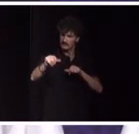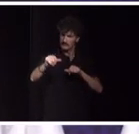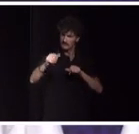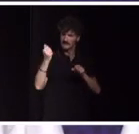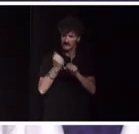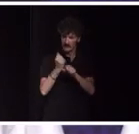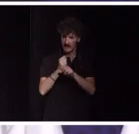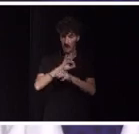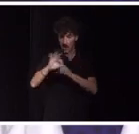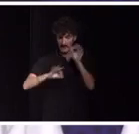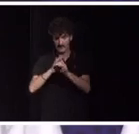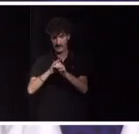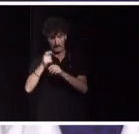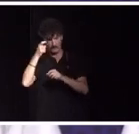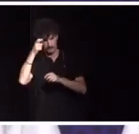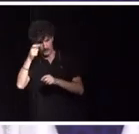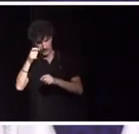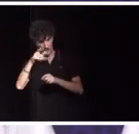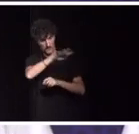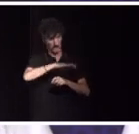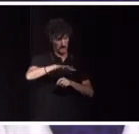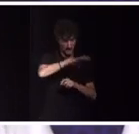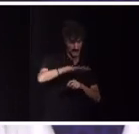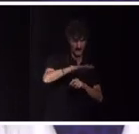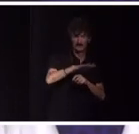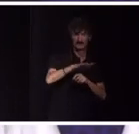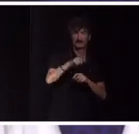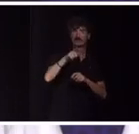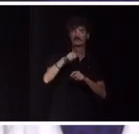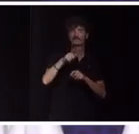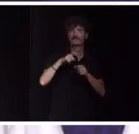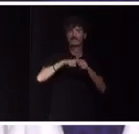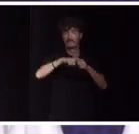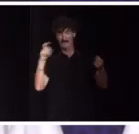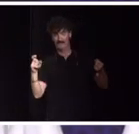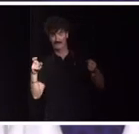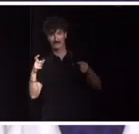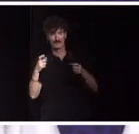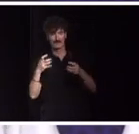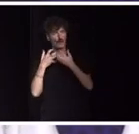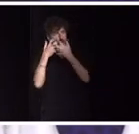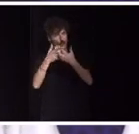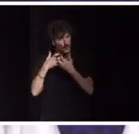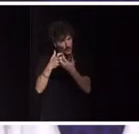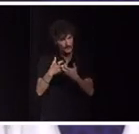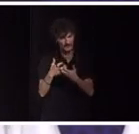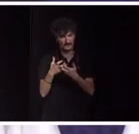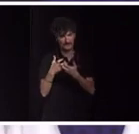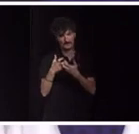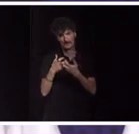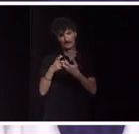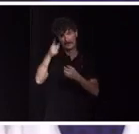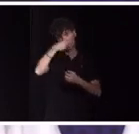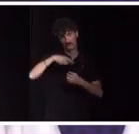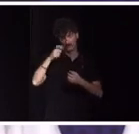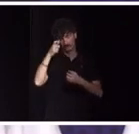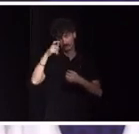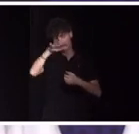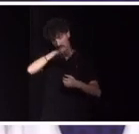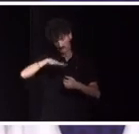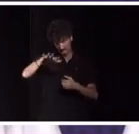barrios y hacer parte de las luchas por emanciparnos, las luchas por la vida, que es las que despliega nuestro pueblo. Y